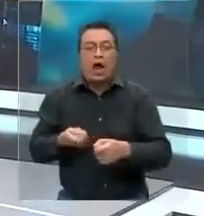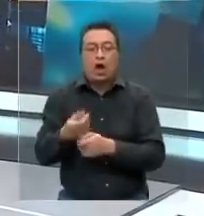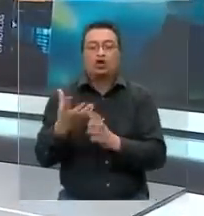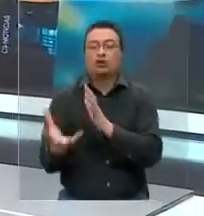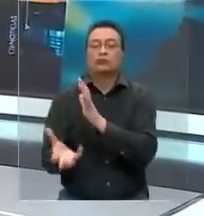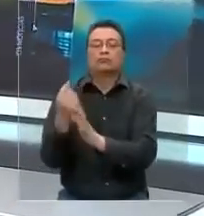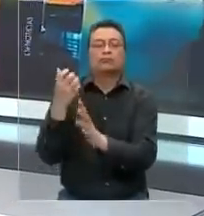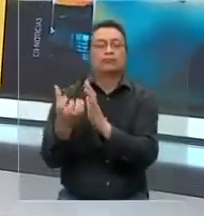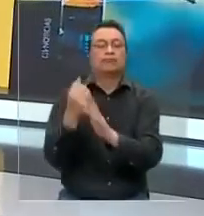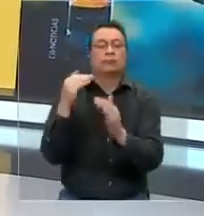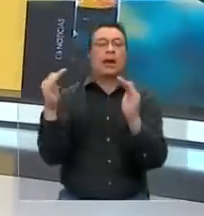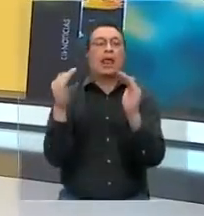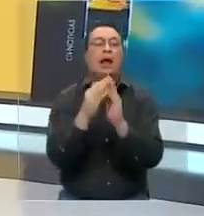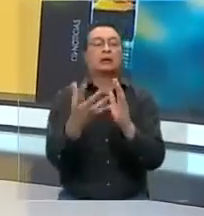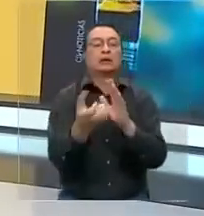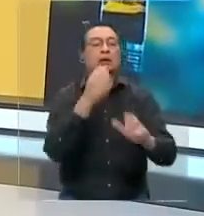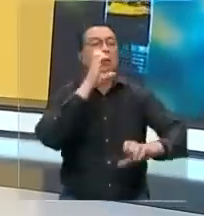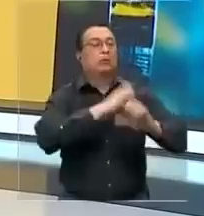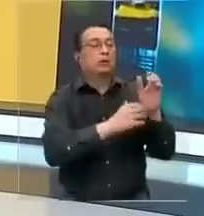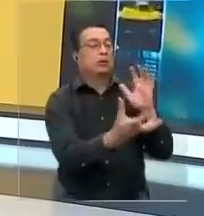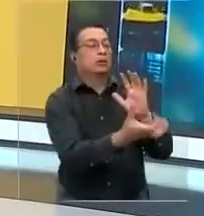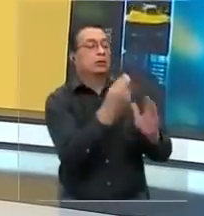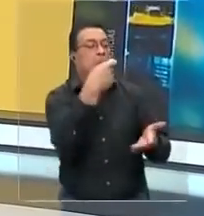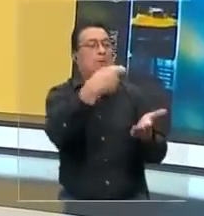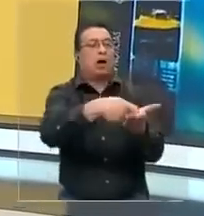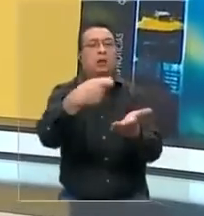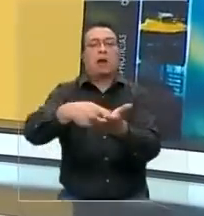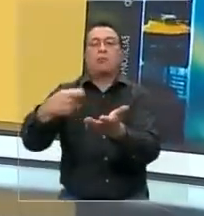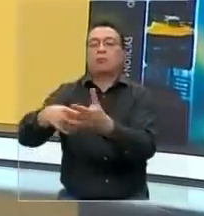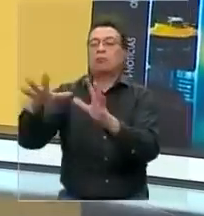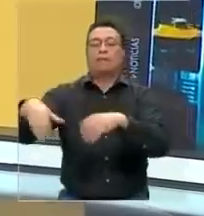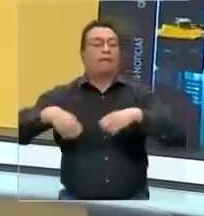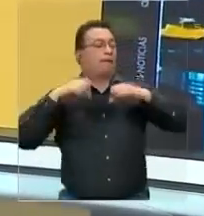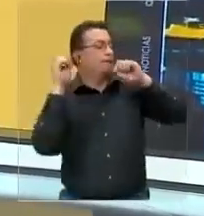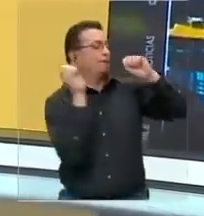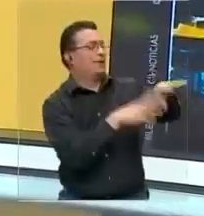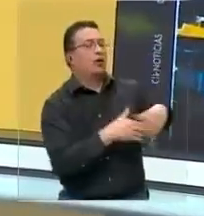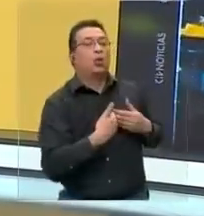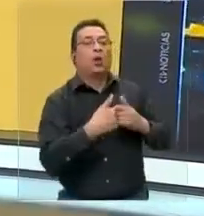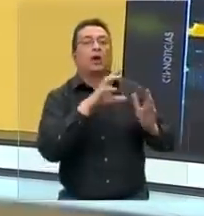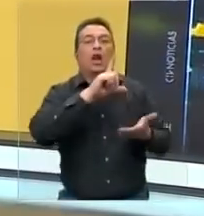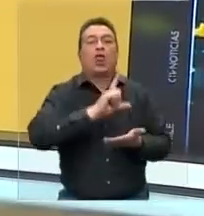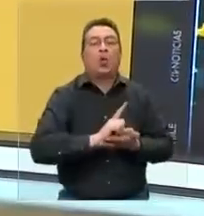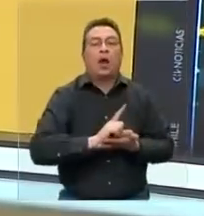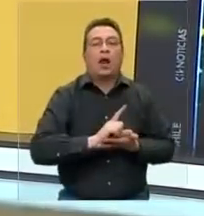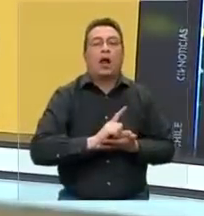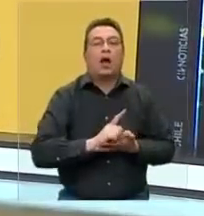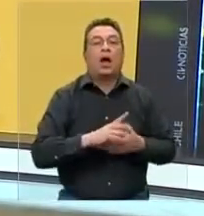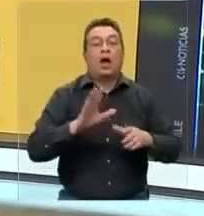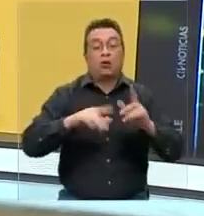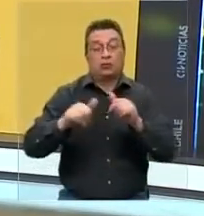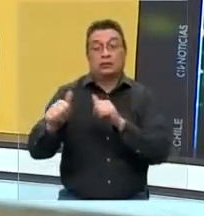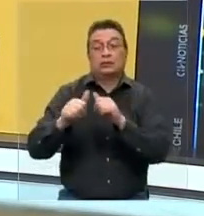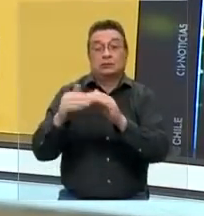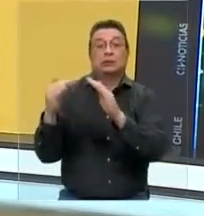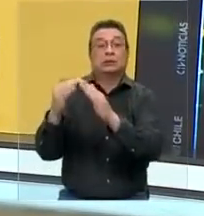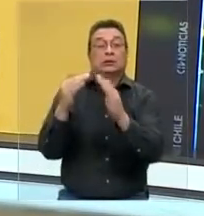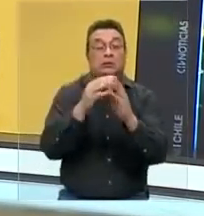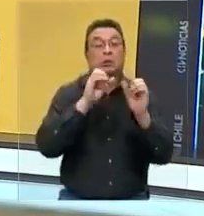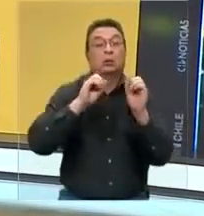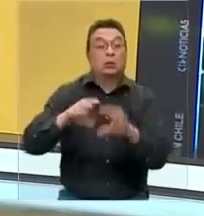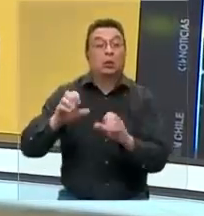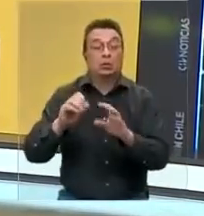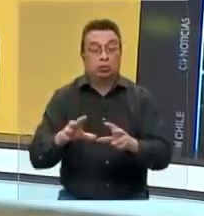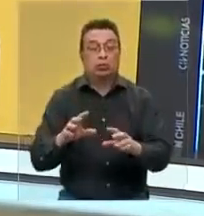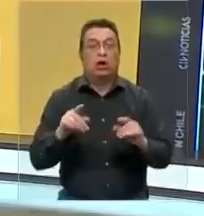de escombros en domicilios o industrias que terminan en lugares no habilitados, muchos cerca de sectores residenciales.